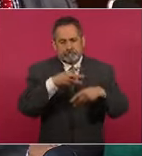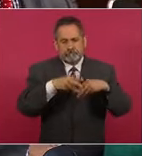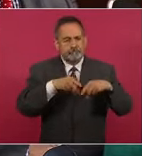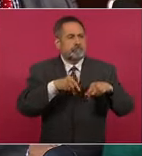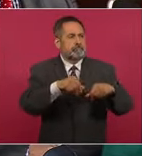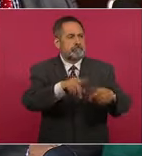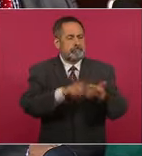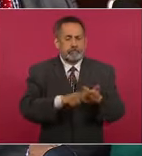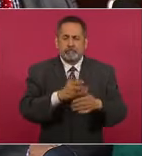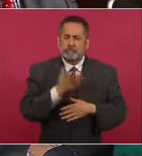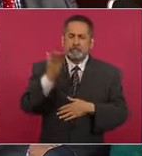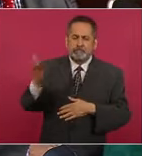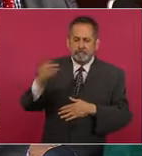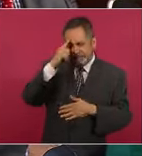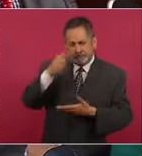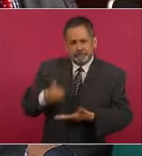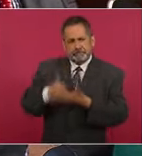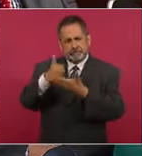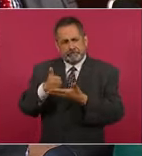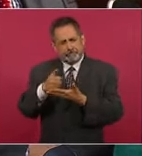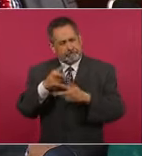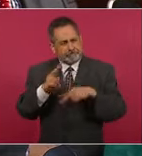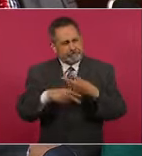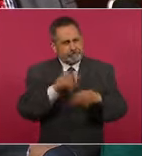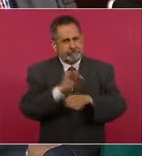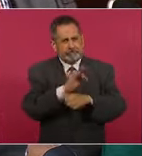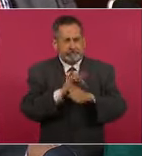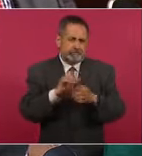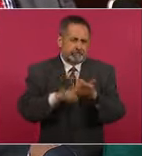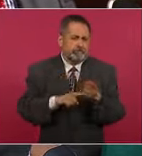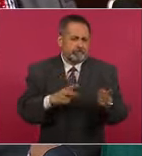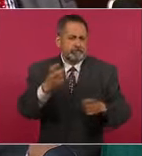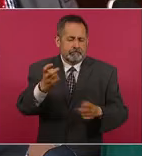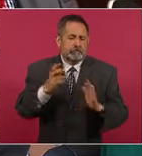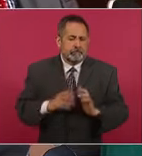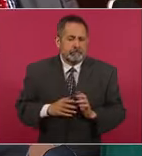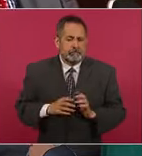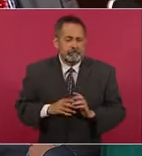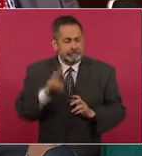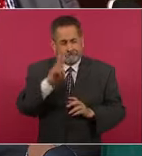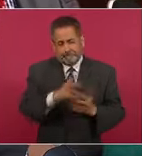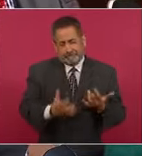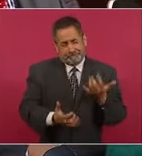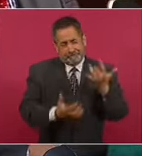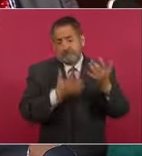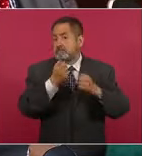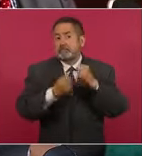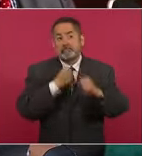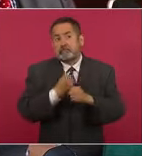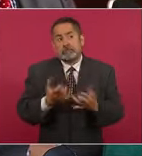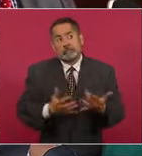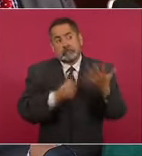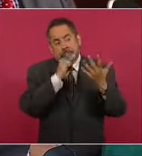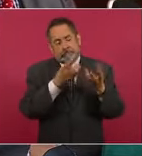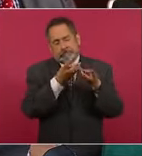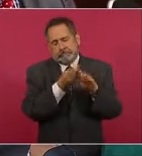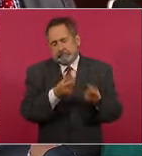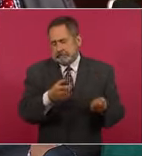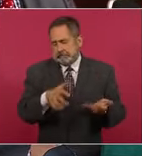comunidad de Álamos es su auxilio, señor presidente. La verdad es que fue un incendio muy trágico, hacía muchos años que no se presentaba una situación